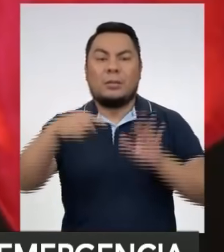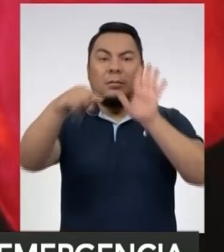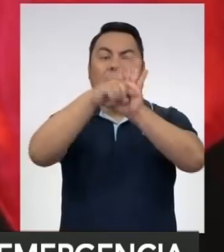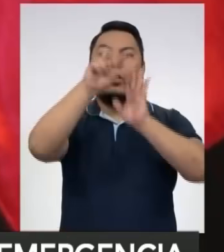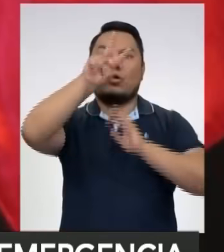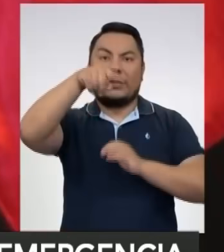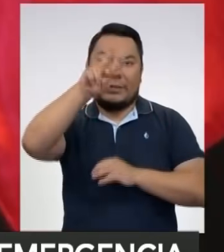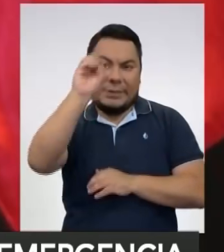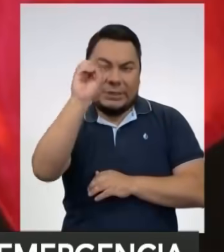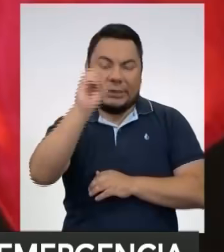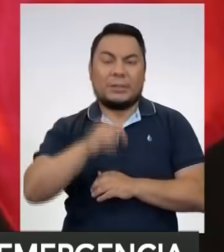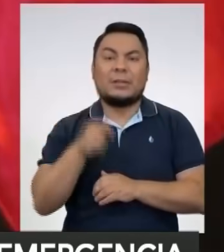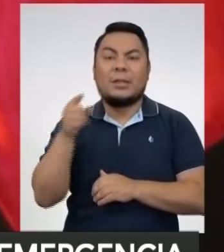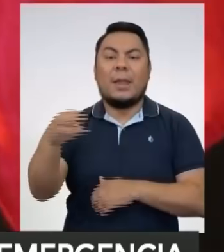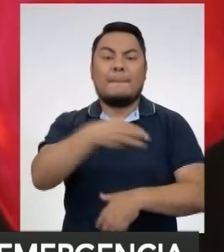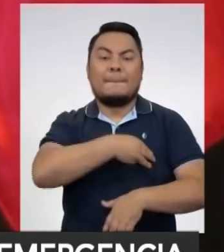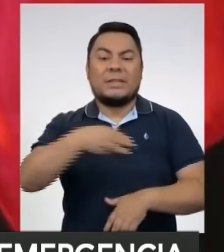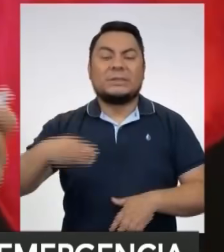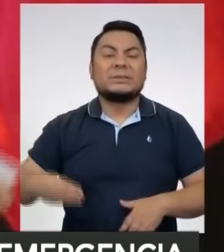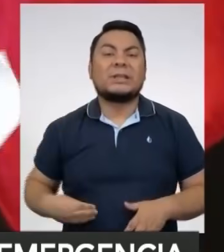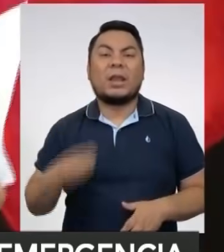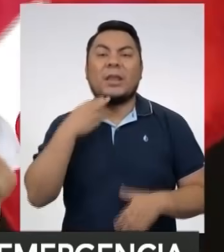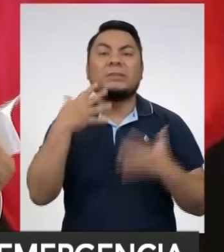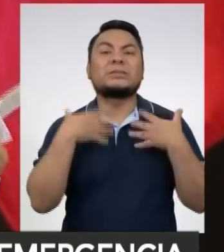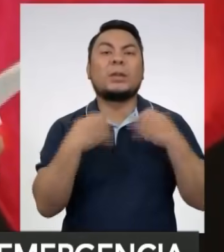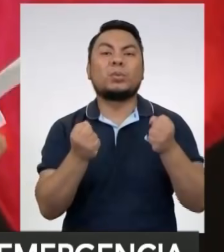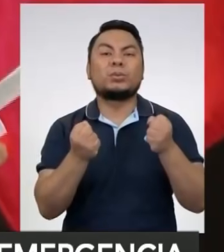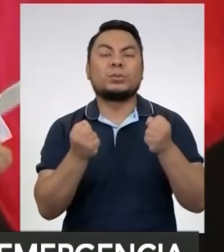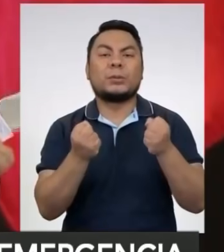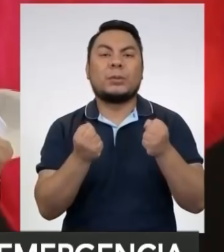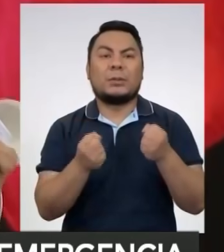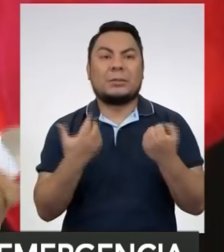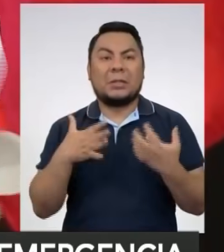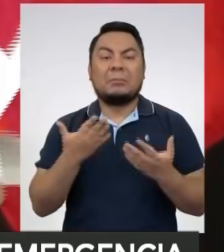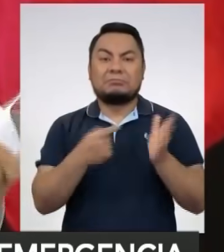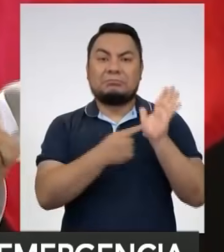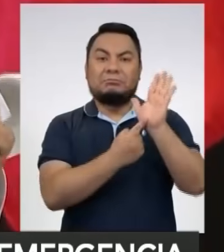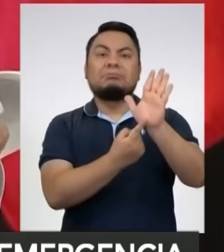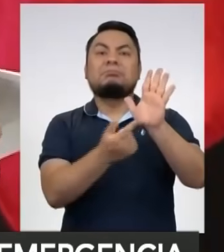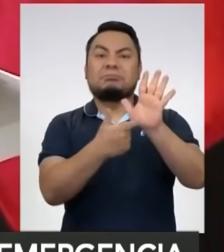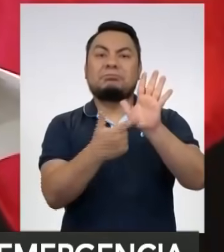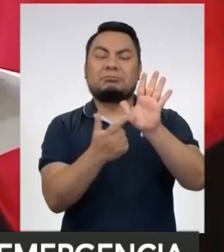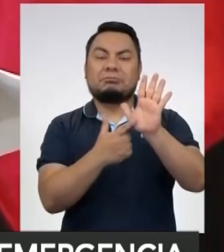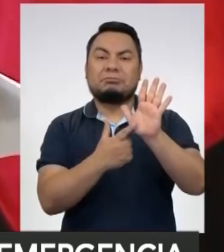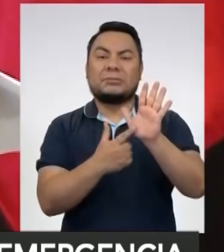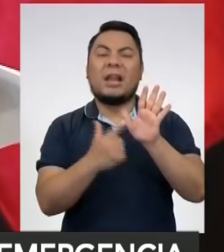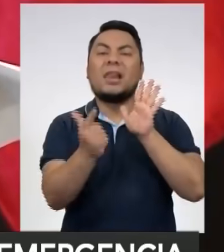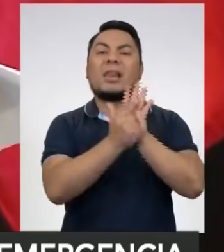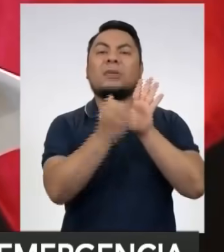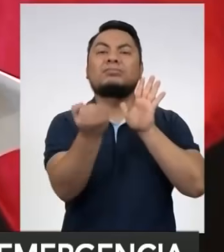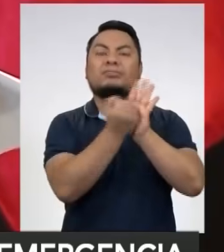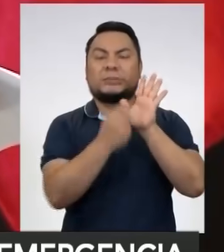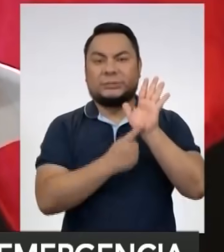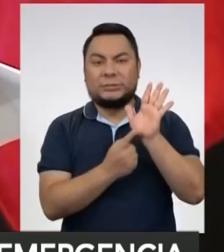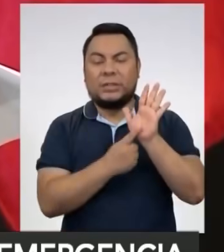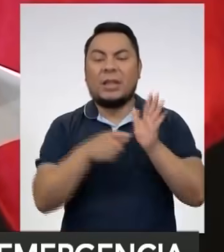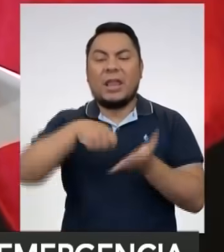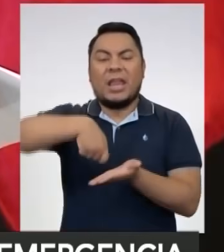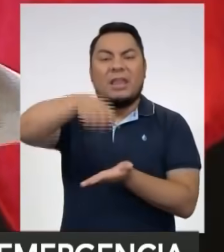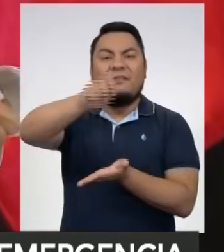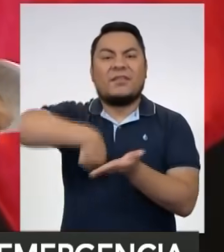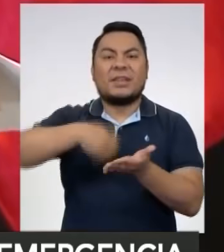013-2020 del Ministerio de Salud, ¿no? Aquí está claramente el decreto supremo, lleva la